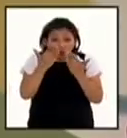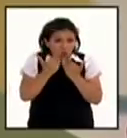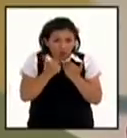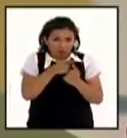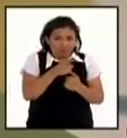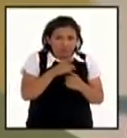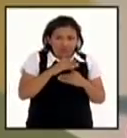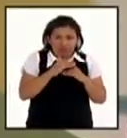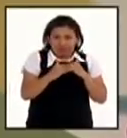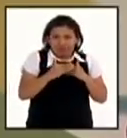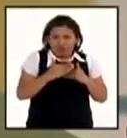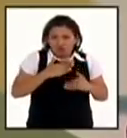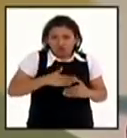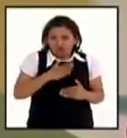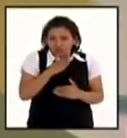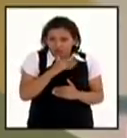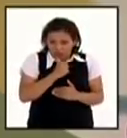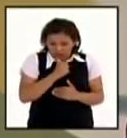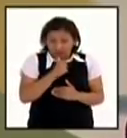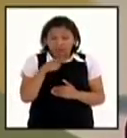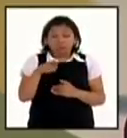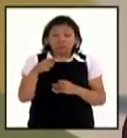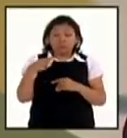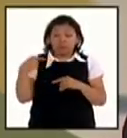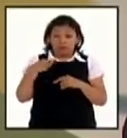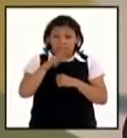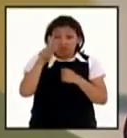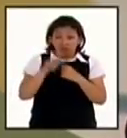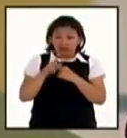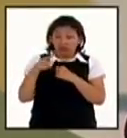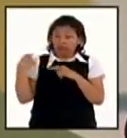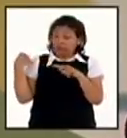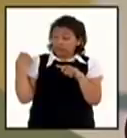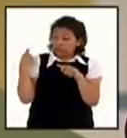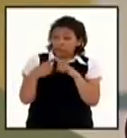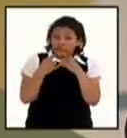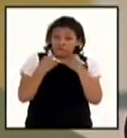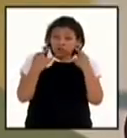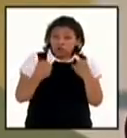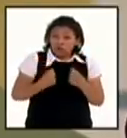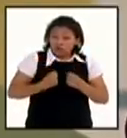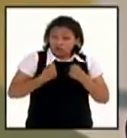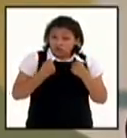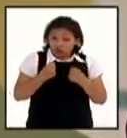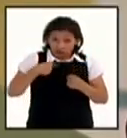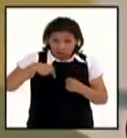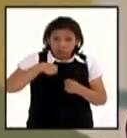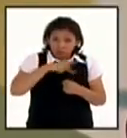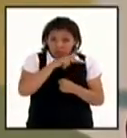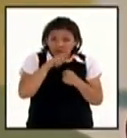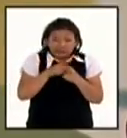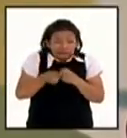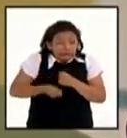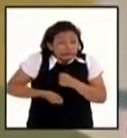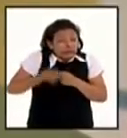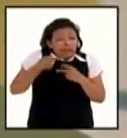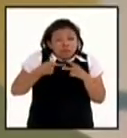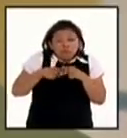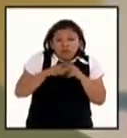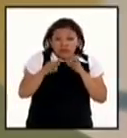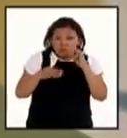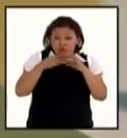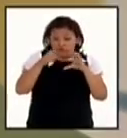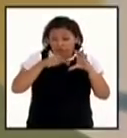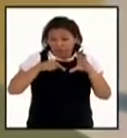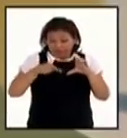un antecedente histórico muy fuerte. Somos de los primeros países en todo el mundo